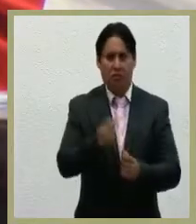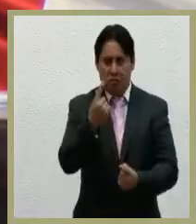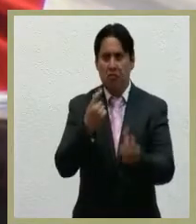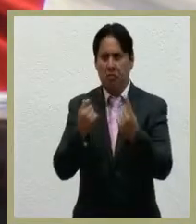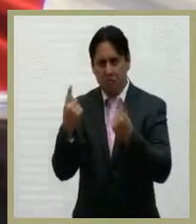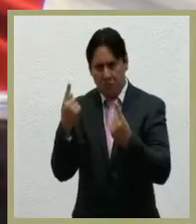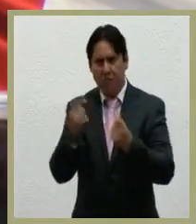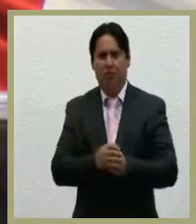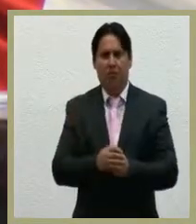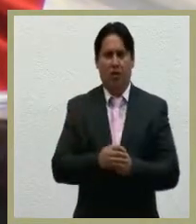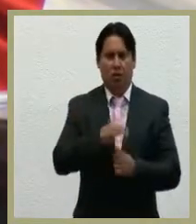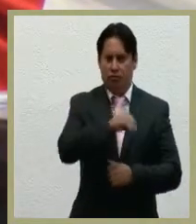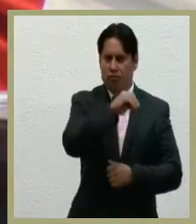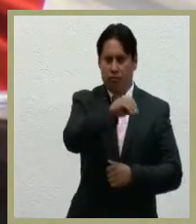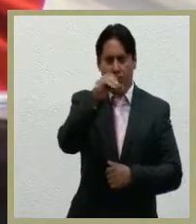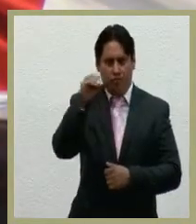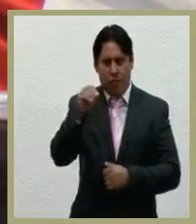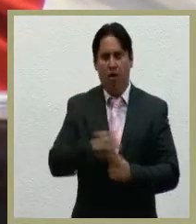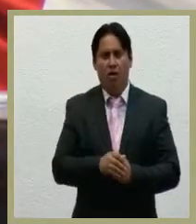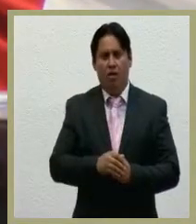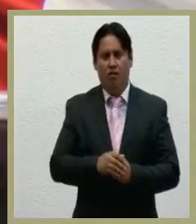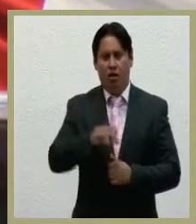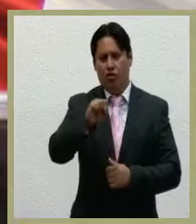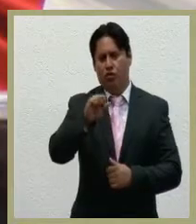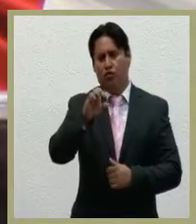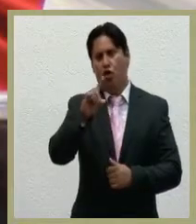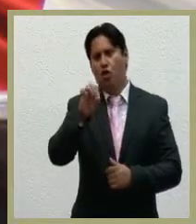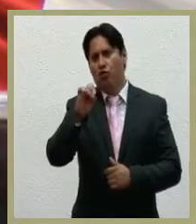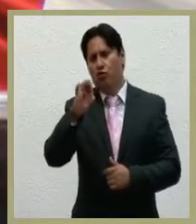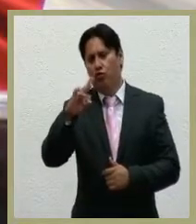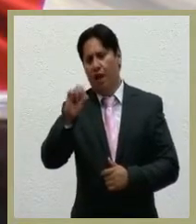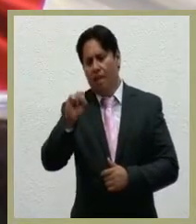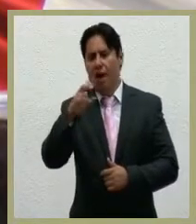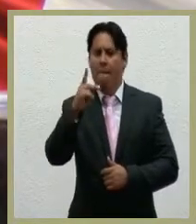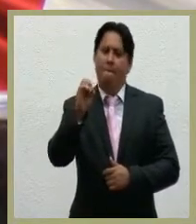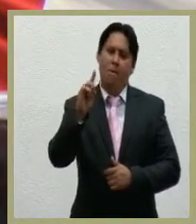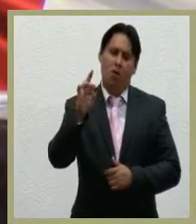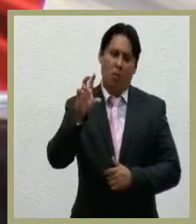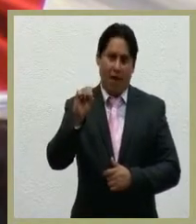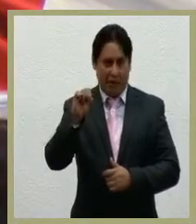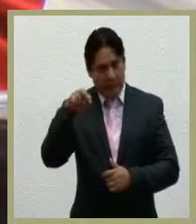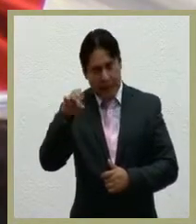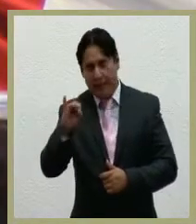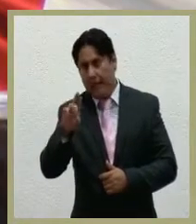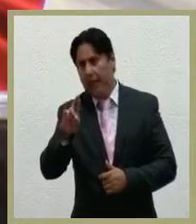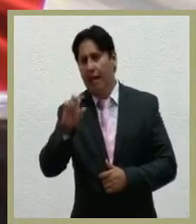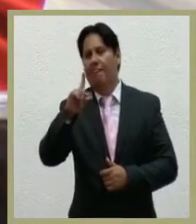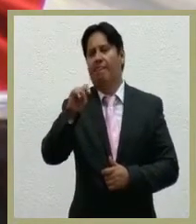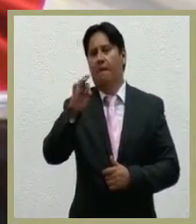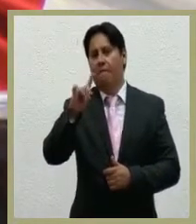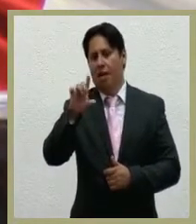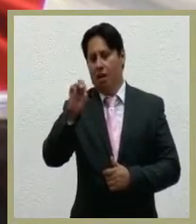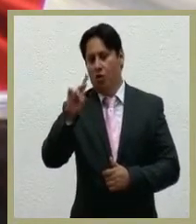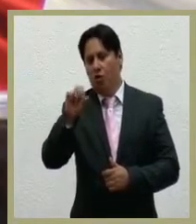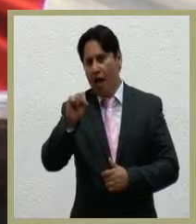ayuntamientos de los municipios de Solosuchiapa, El Porvenir, Santiago El Pinar, Tapilula y